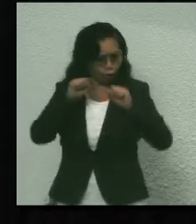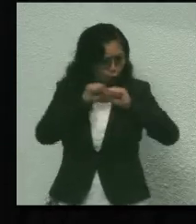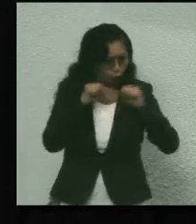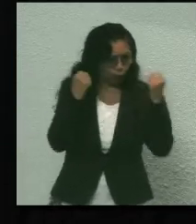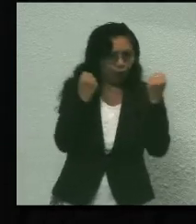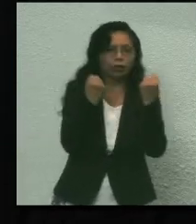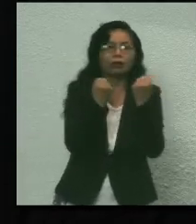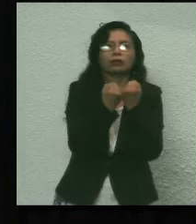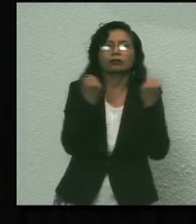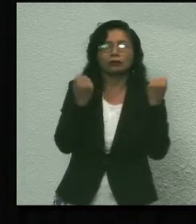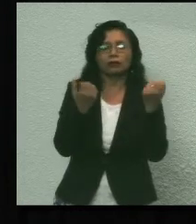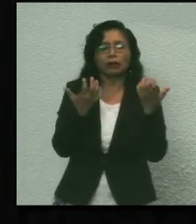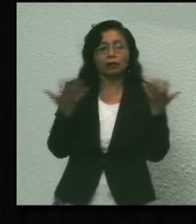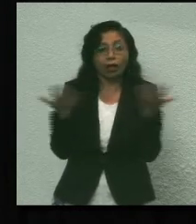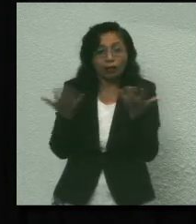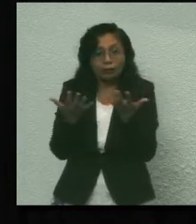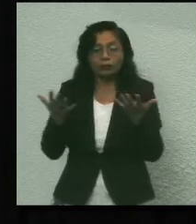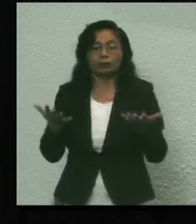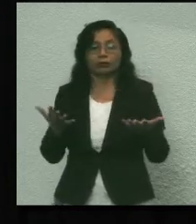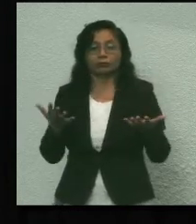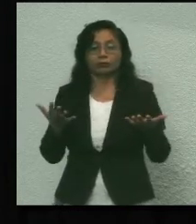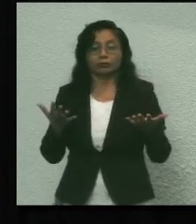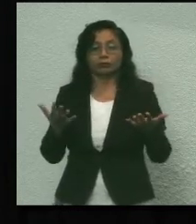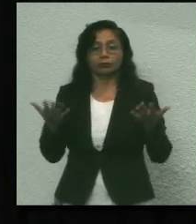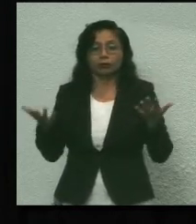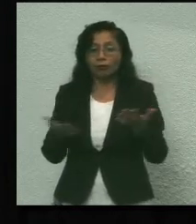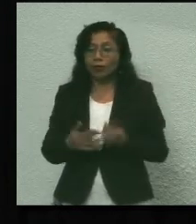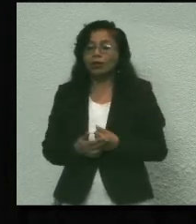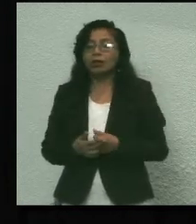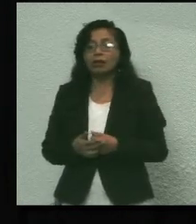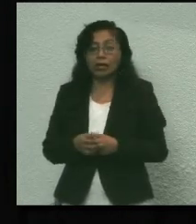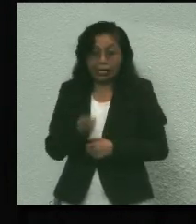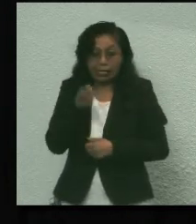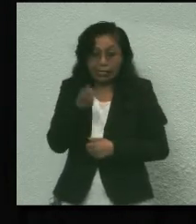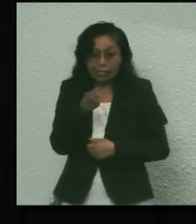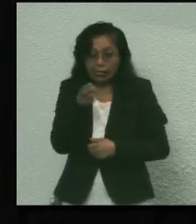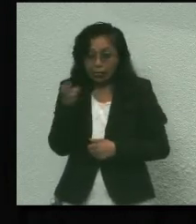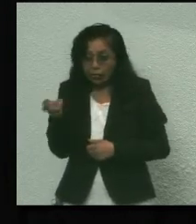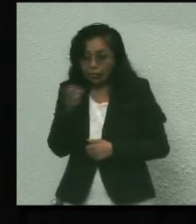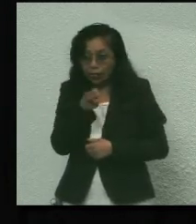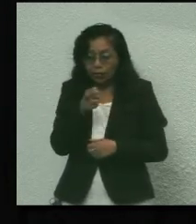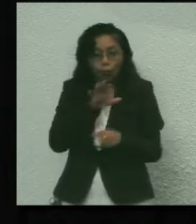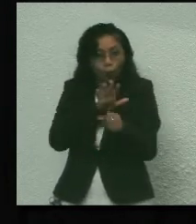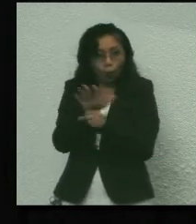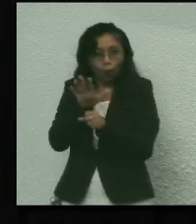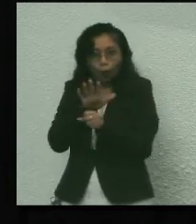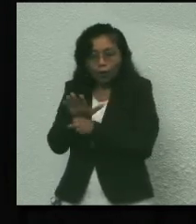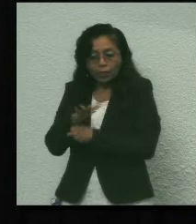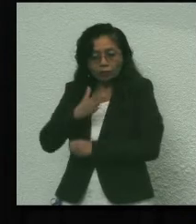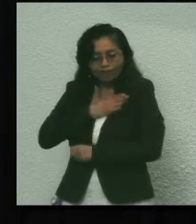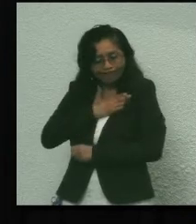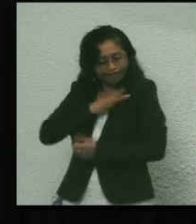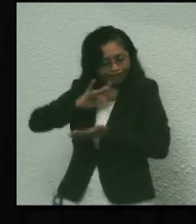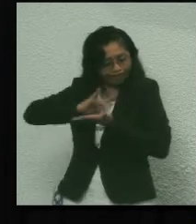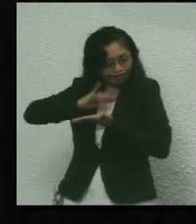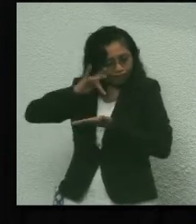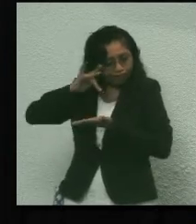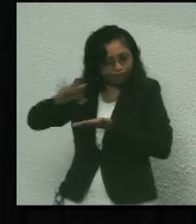civil, llevaron a cabo y a los cuales les expreso mi profundo